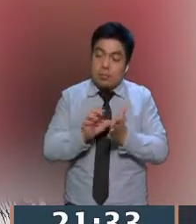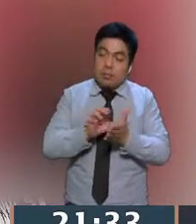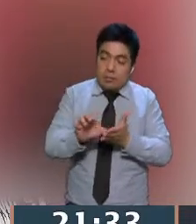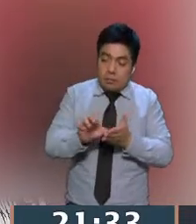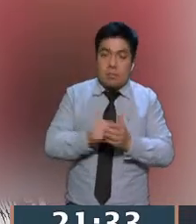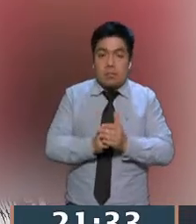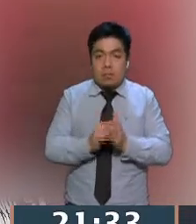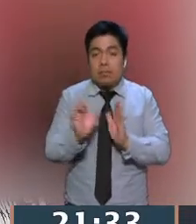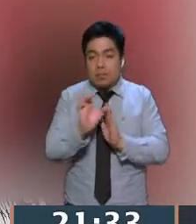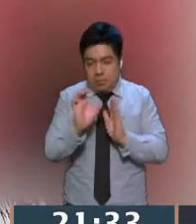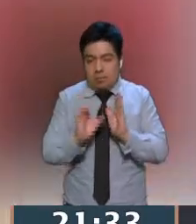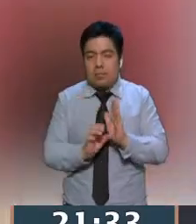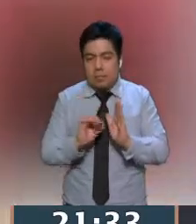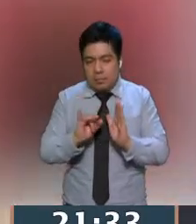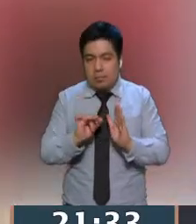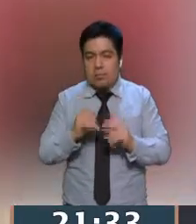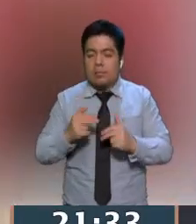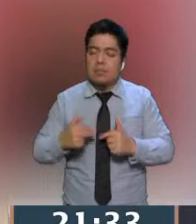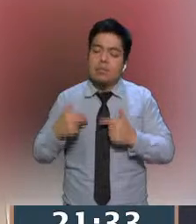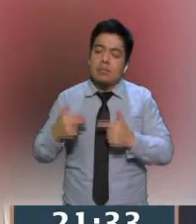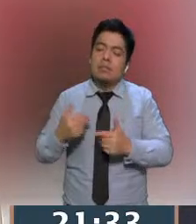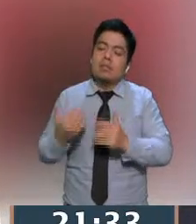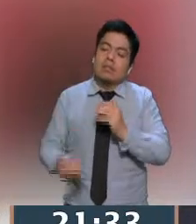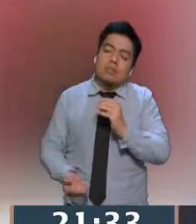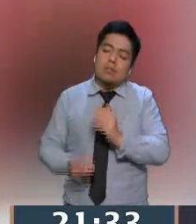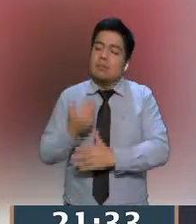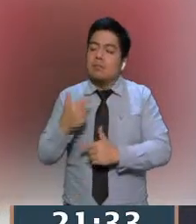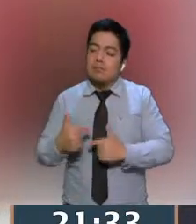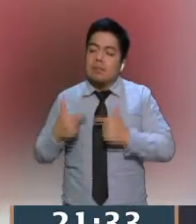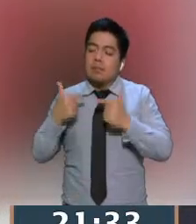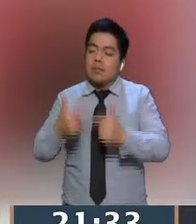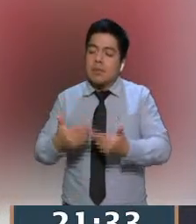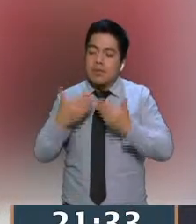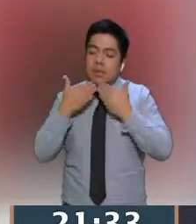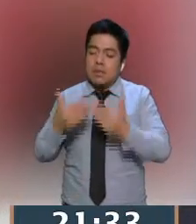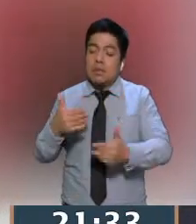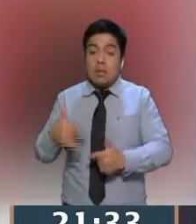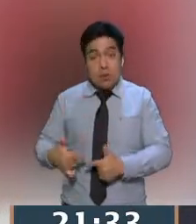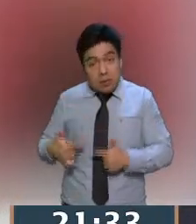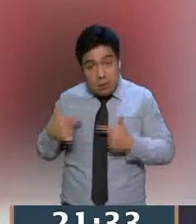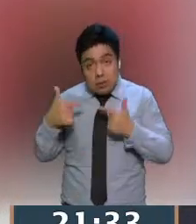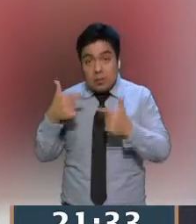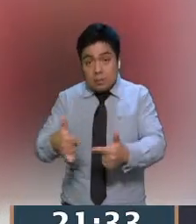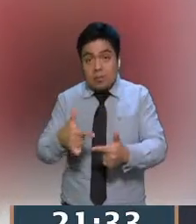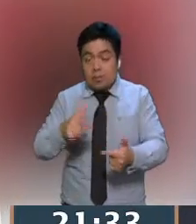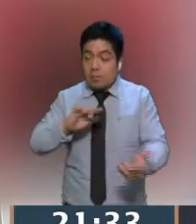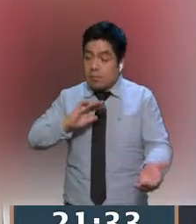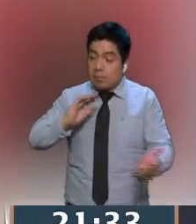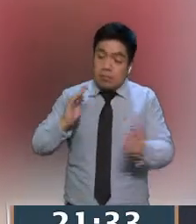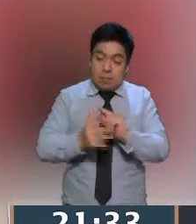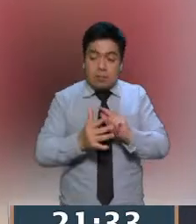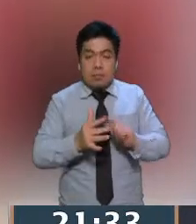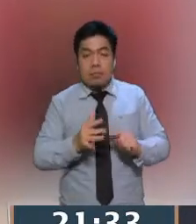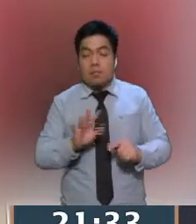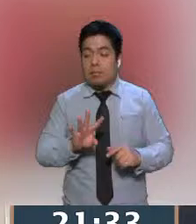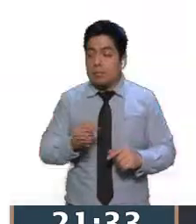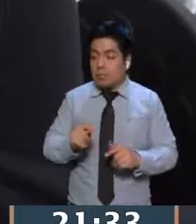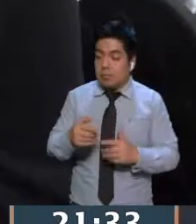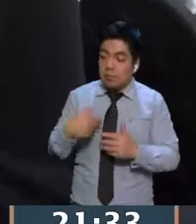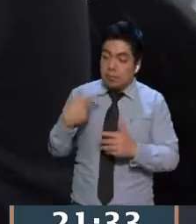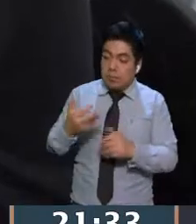con la construcción de una generación ganada que habrá de ser justamente la generación de la transformación del presente y del